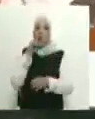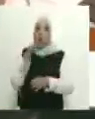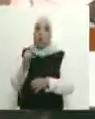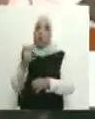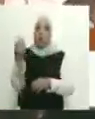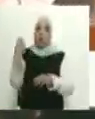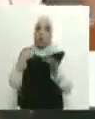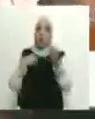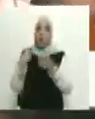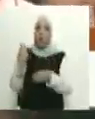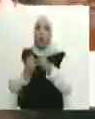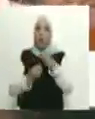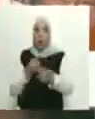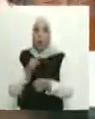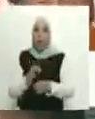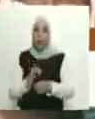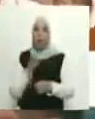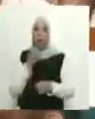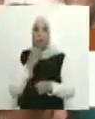que está ocurriendo.